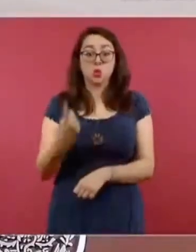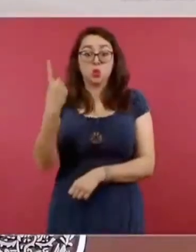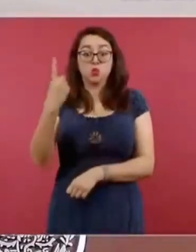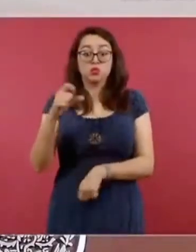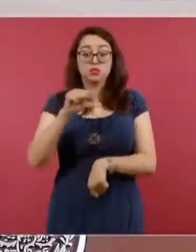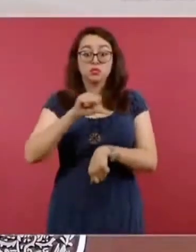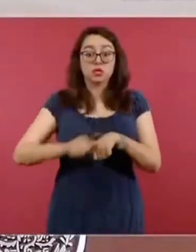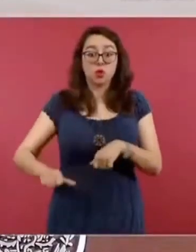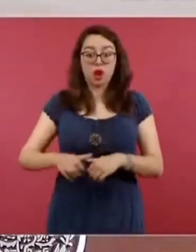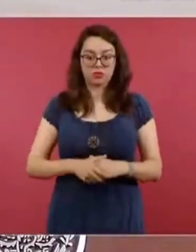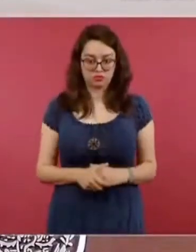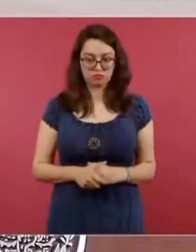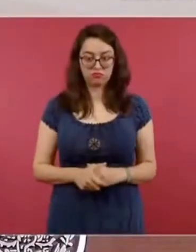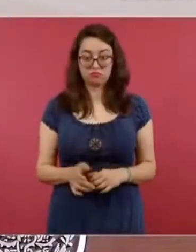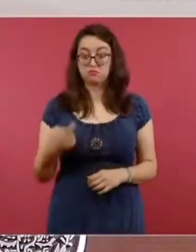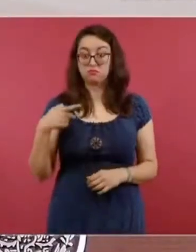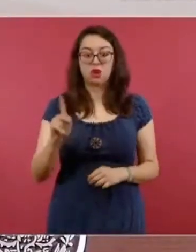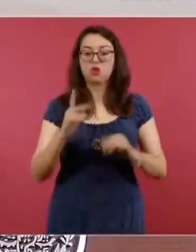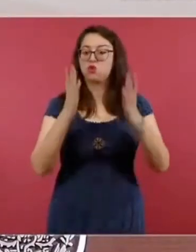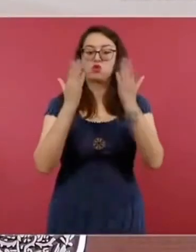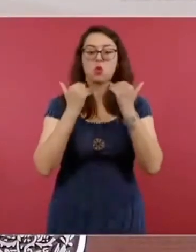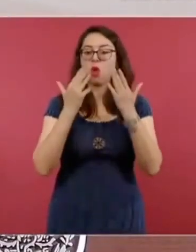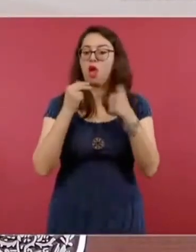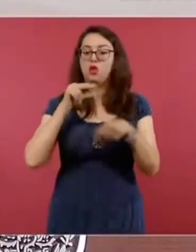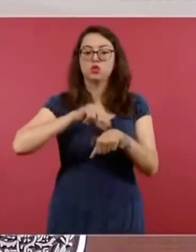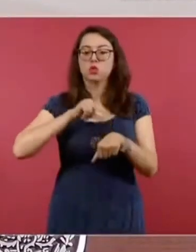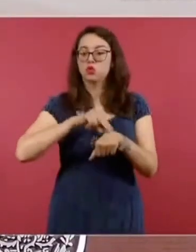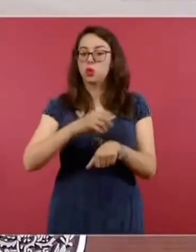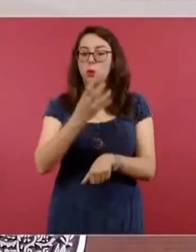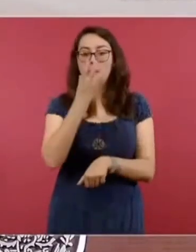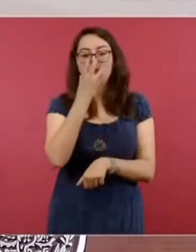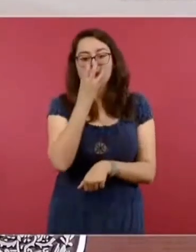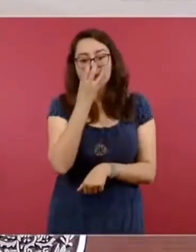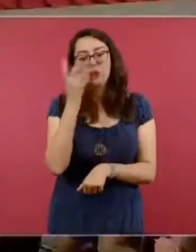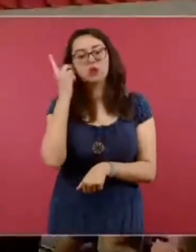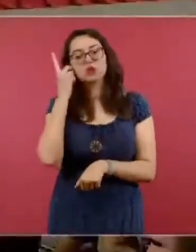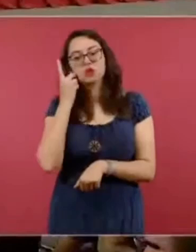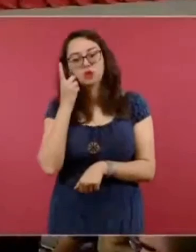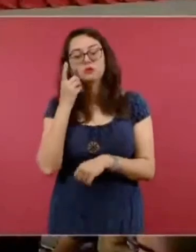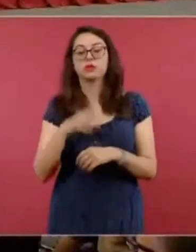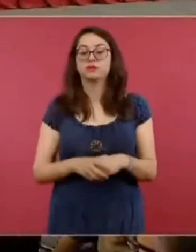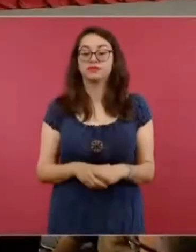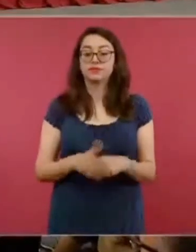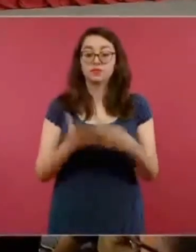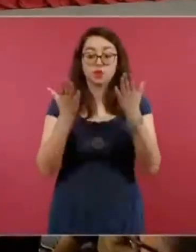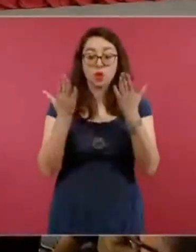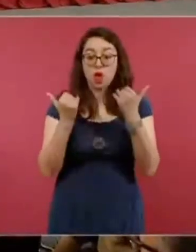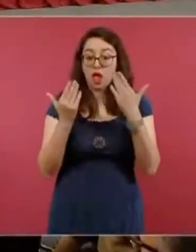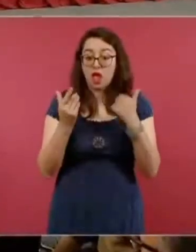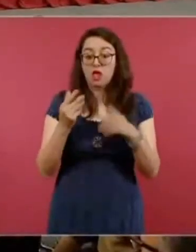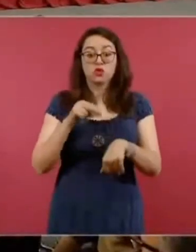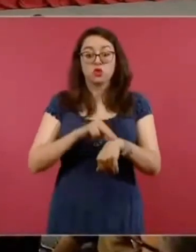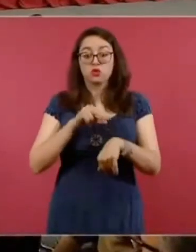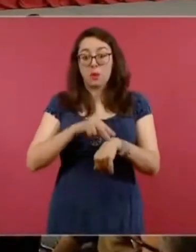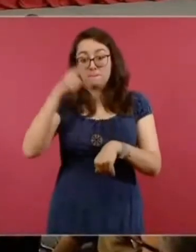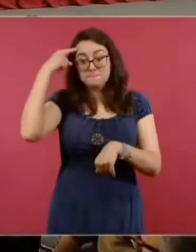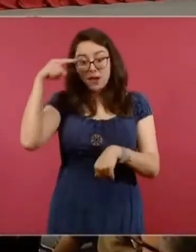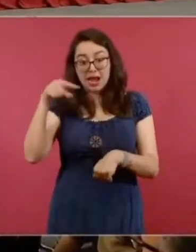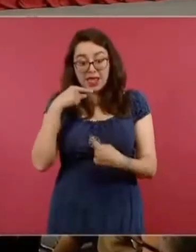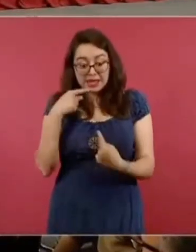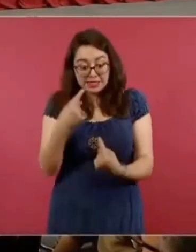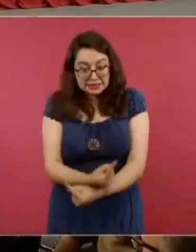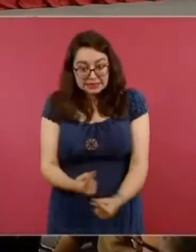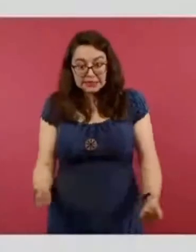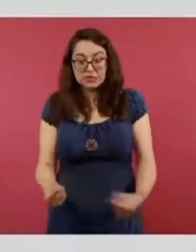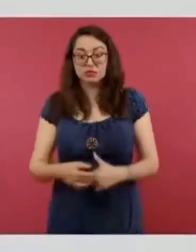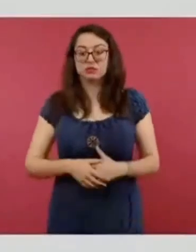con un anestesiólogo, no puede llevar a cabo una cirugía. Un hospital que no tiene un pediatra para enfermedades de los niños y de